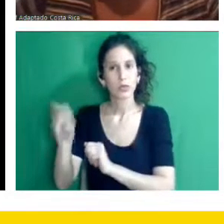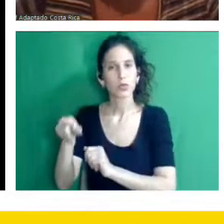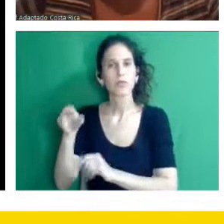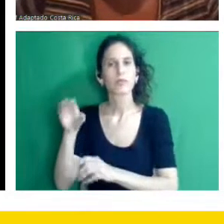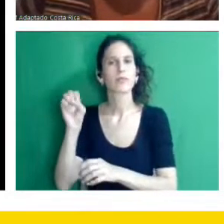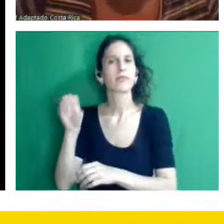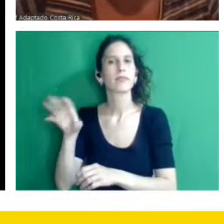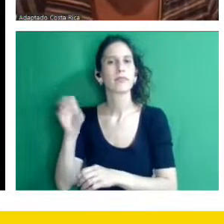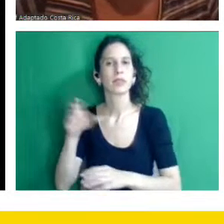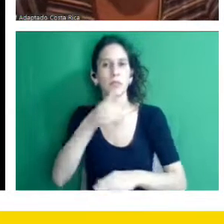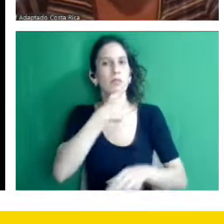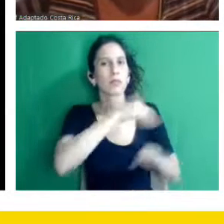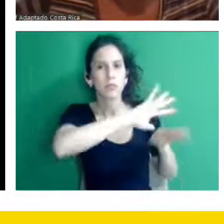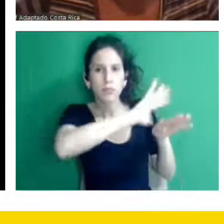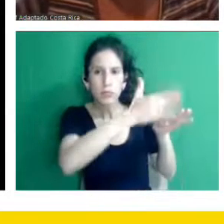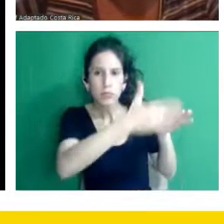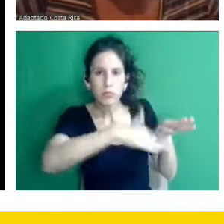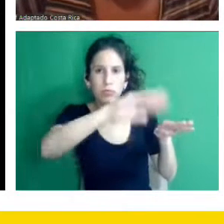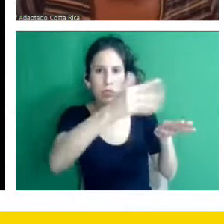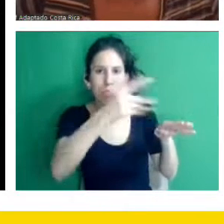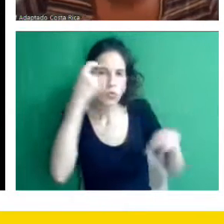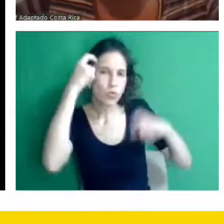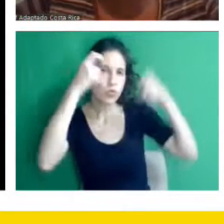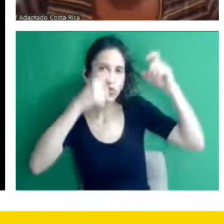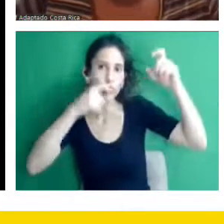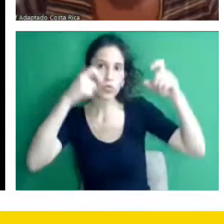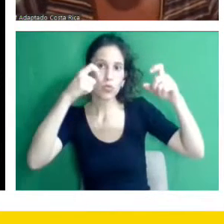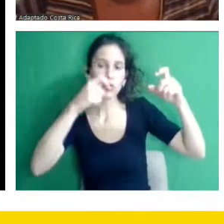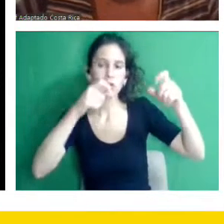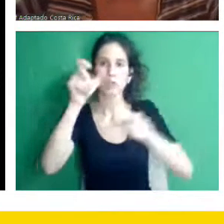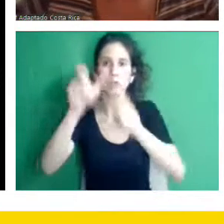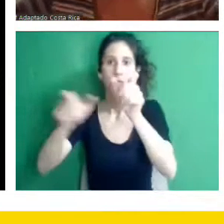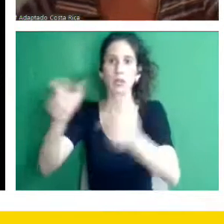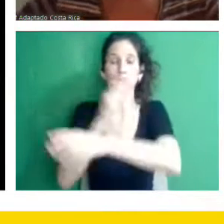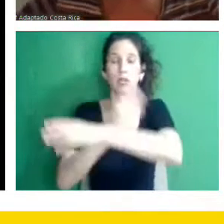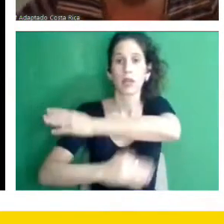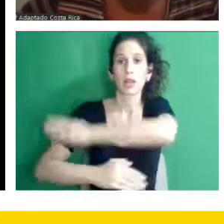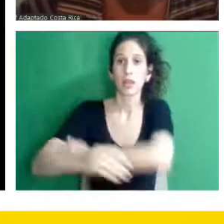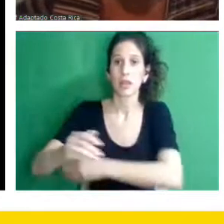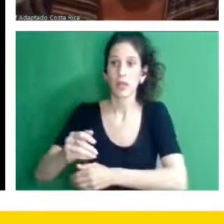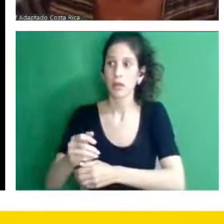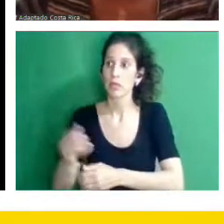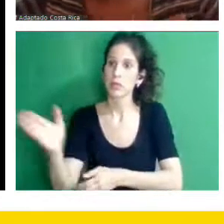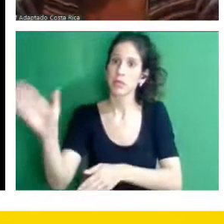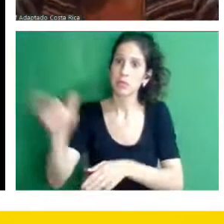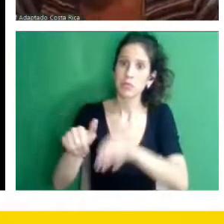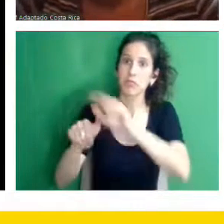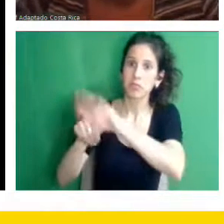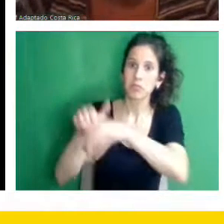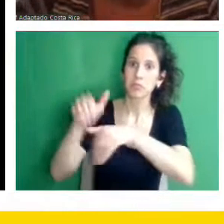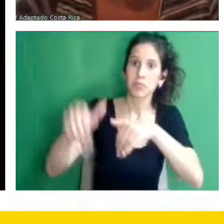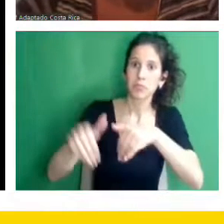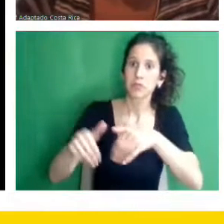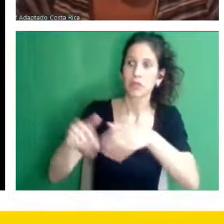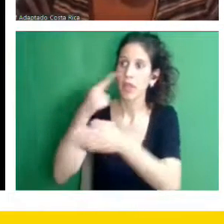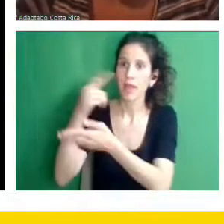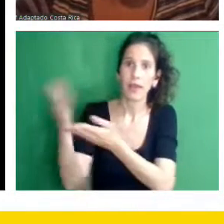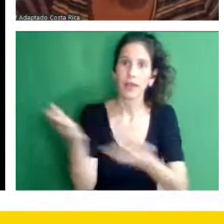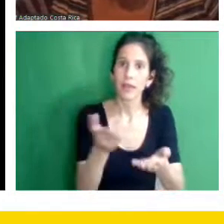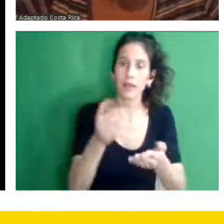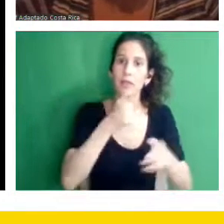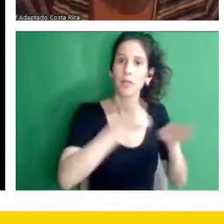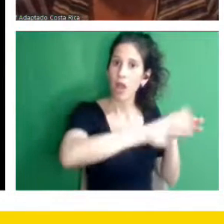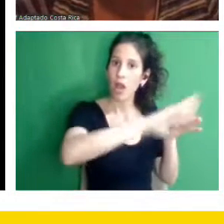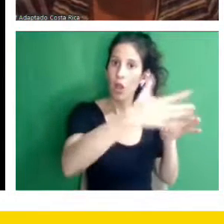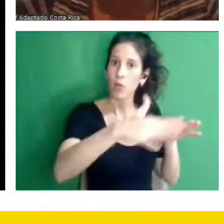pasó, ahí quedó como varado. Pero entonces seguimos reuniéndonos, juntando personas con discapacidad, llevándolas a surfear. Y